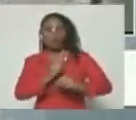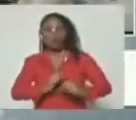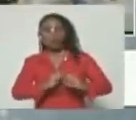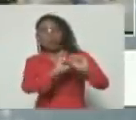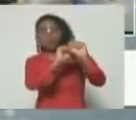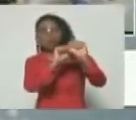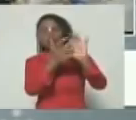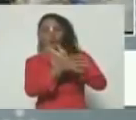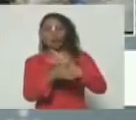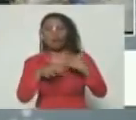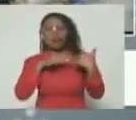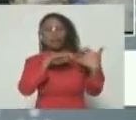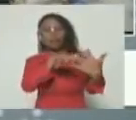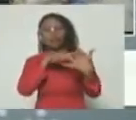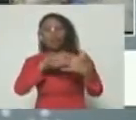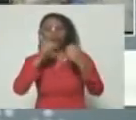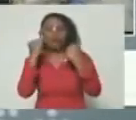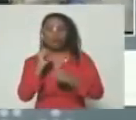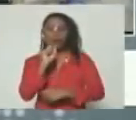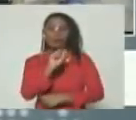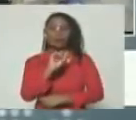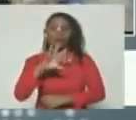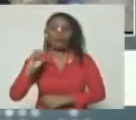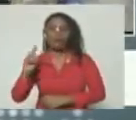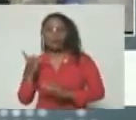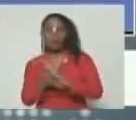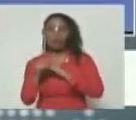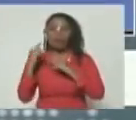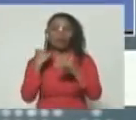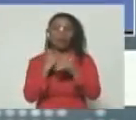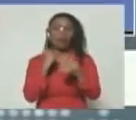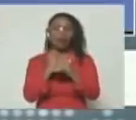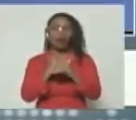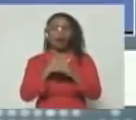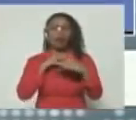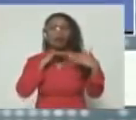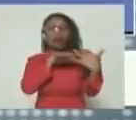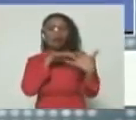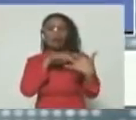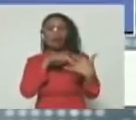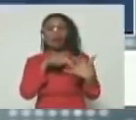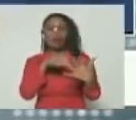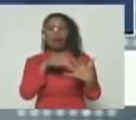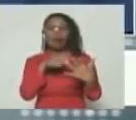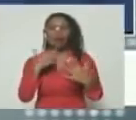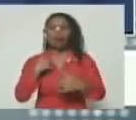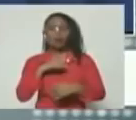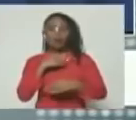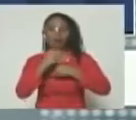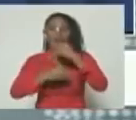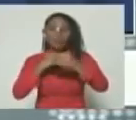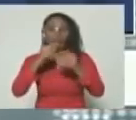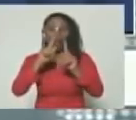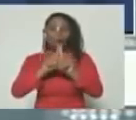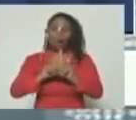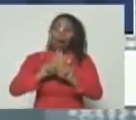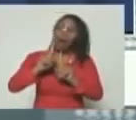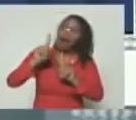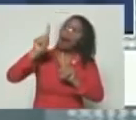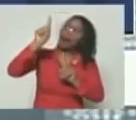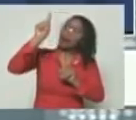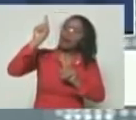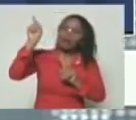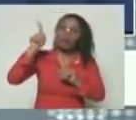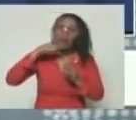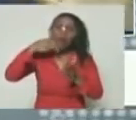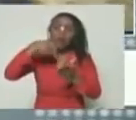combates intensos, combates como una guerra. Le tomamos unas alturas que ellos